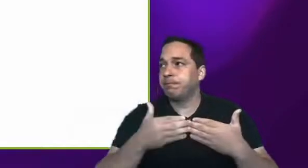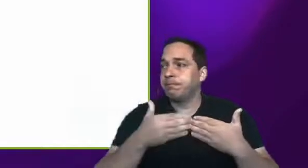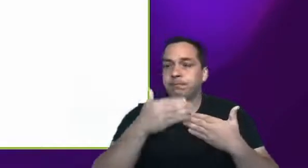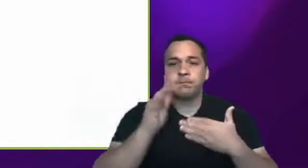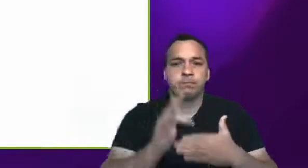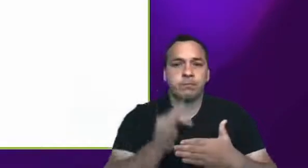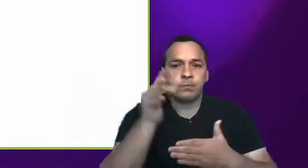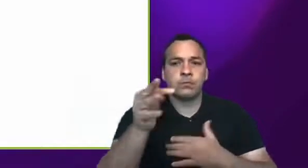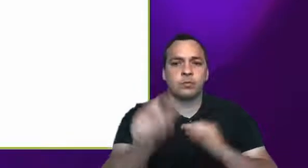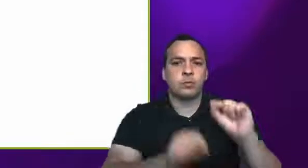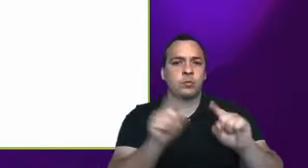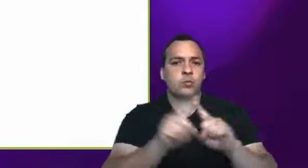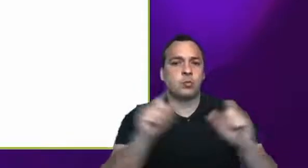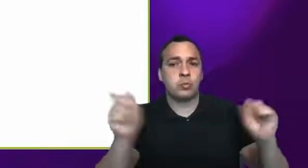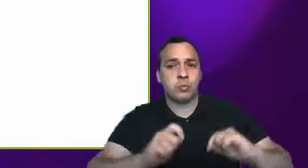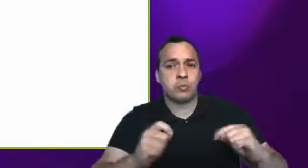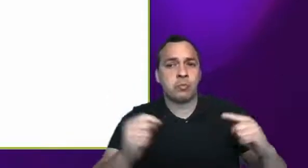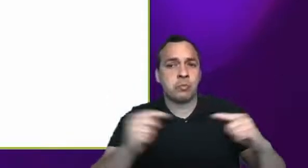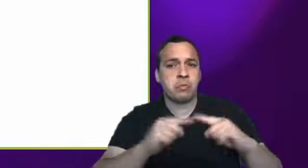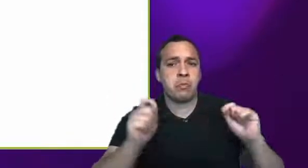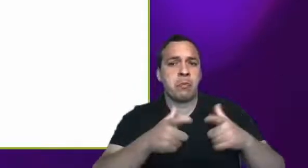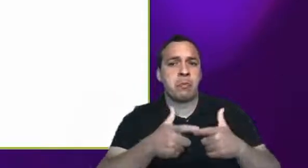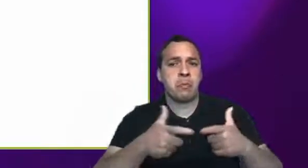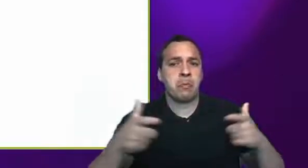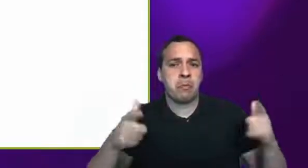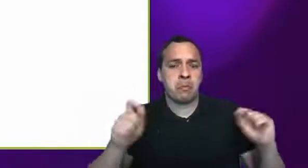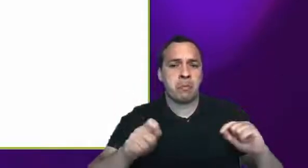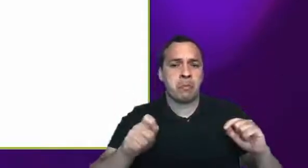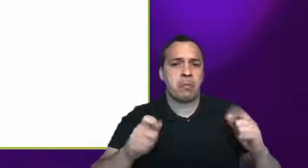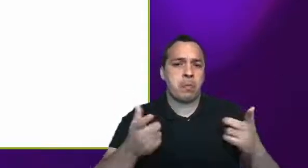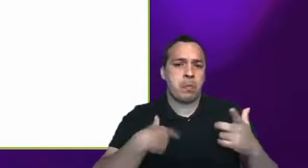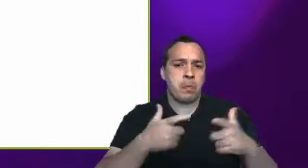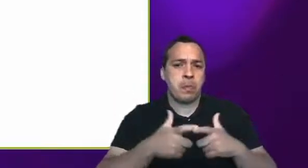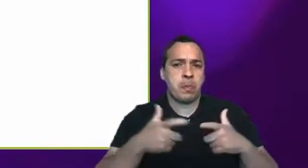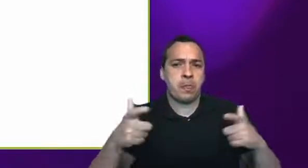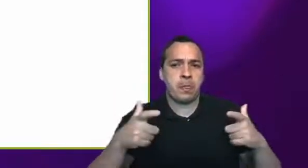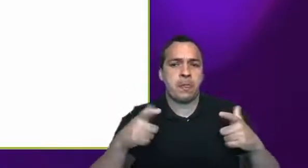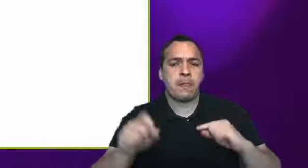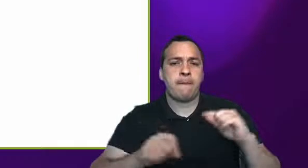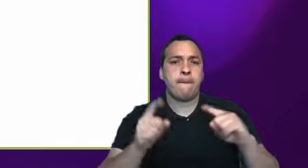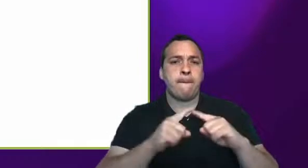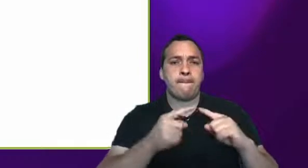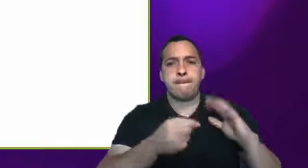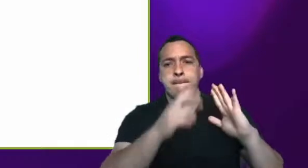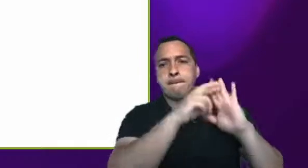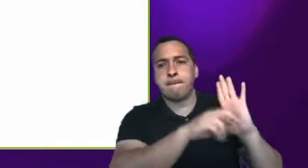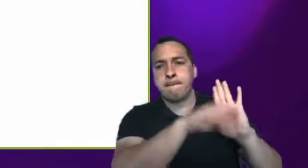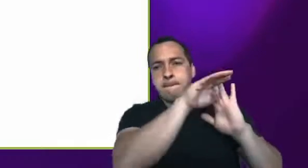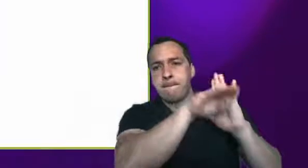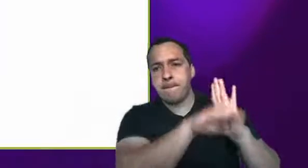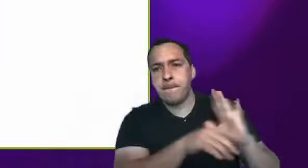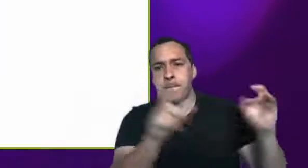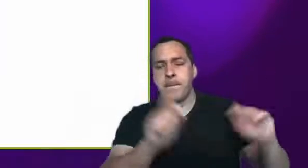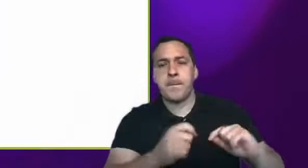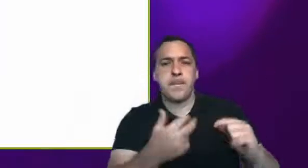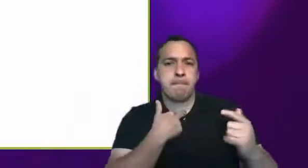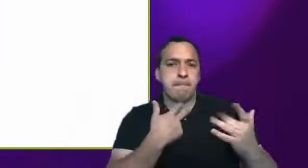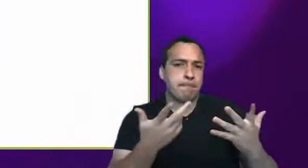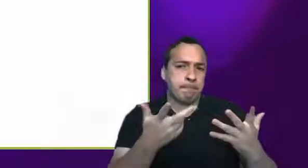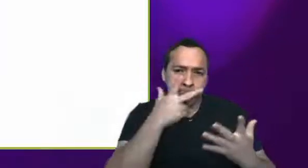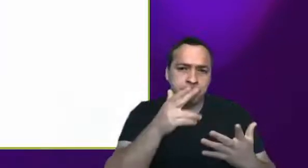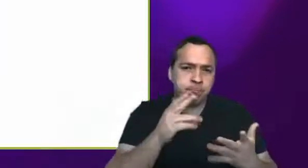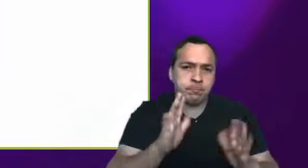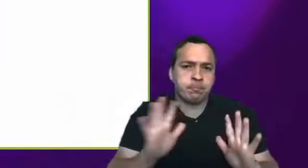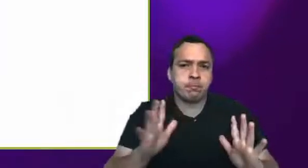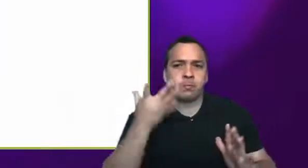expandir, digamos, agrandar este tipo de criterios. Personalmente yo creo que no. Yo creo que en